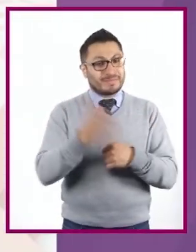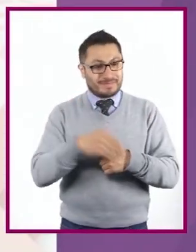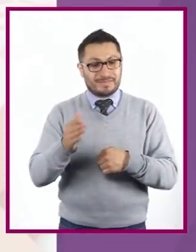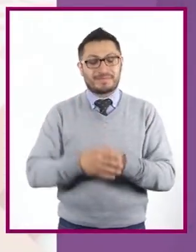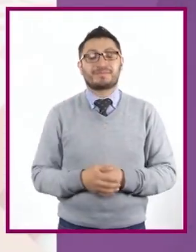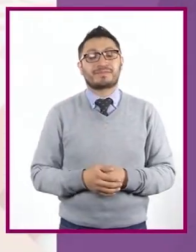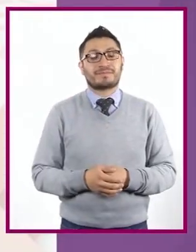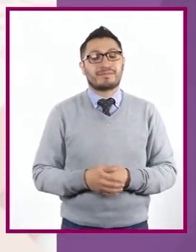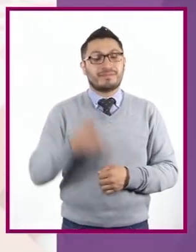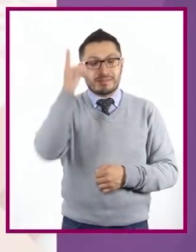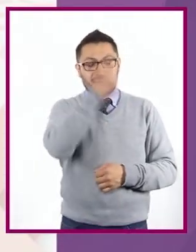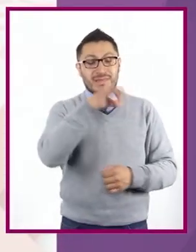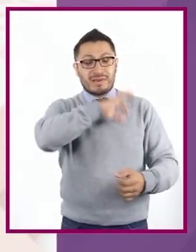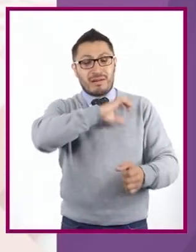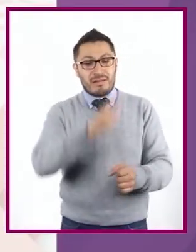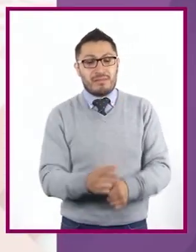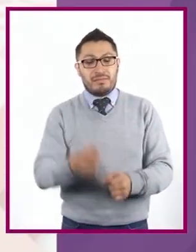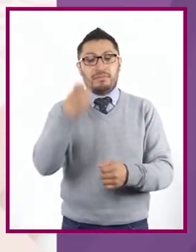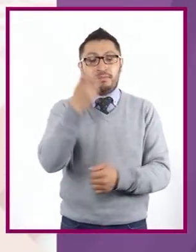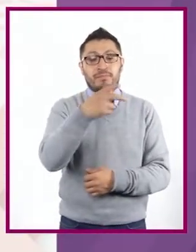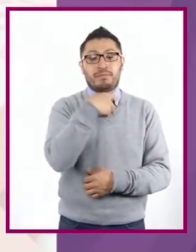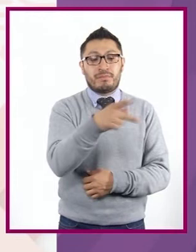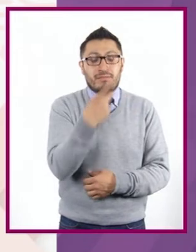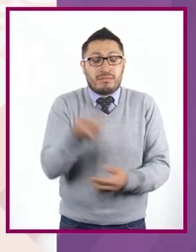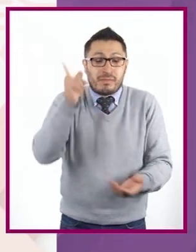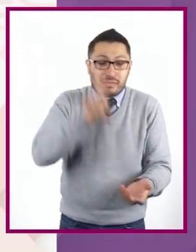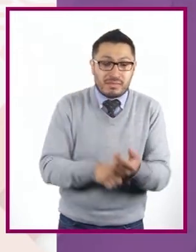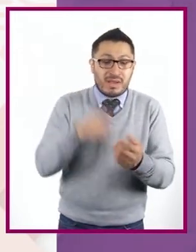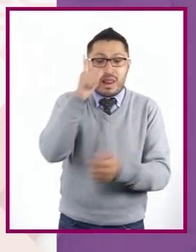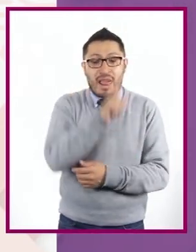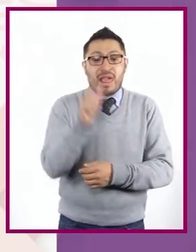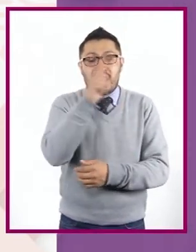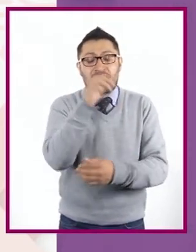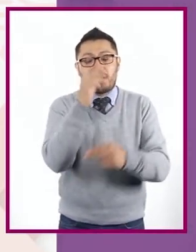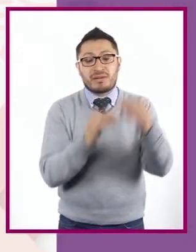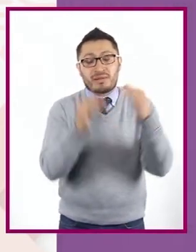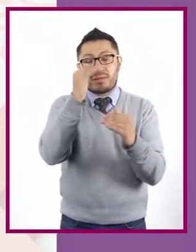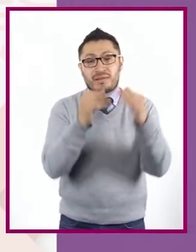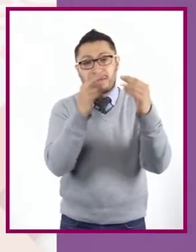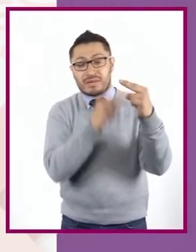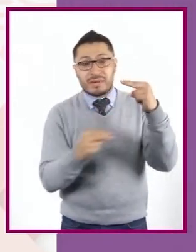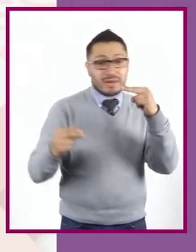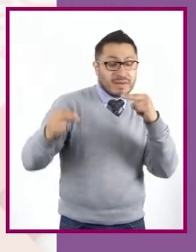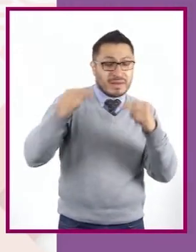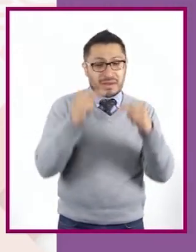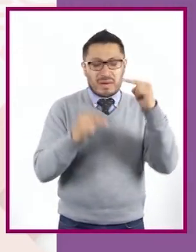El lenguaje especializado es propio del lenguaje de menor nivel de formalidad.